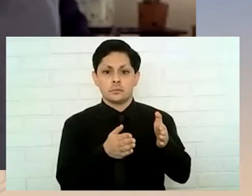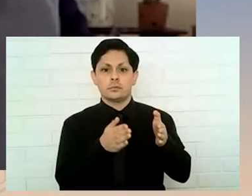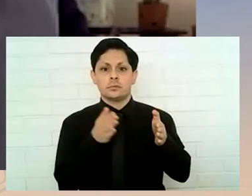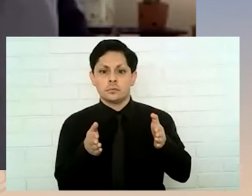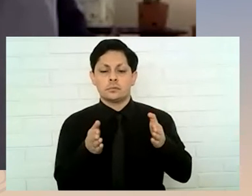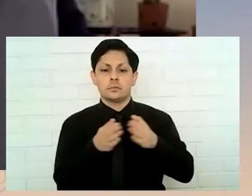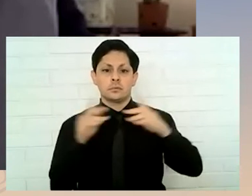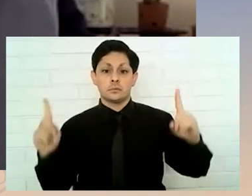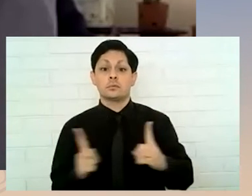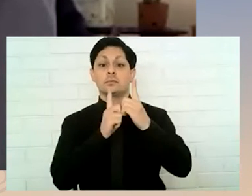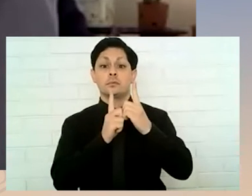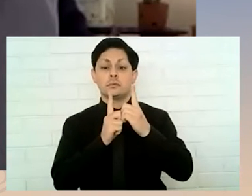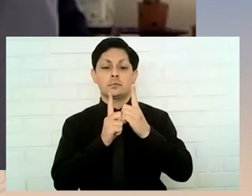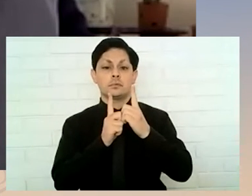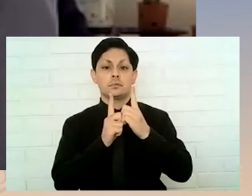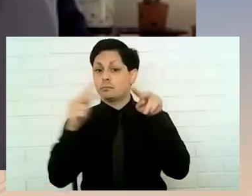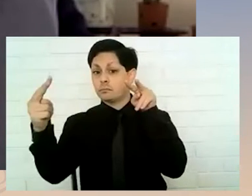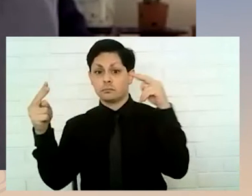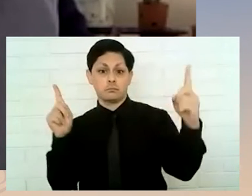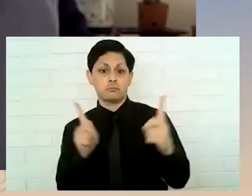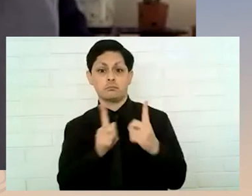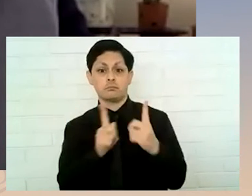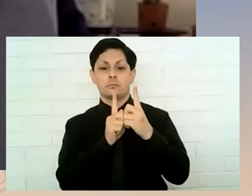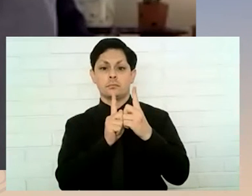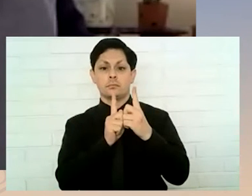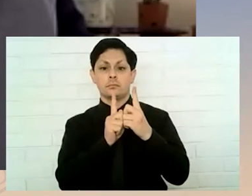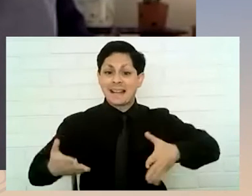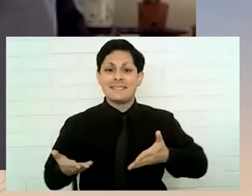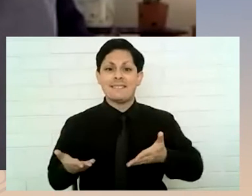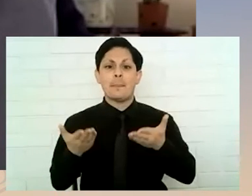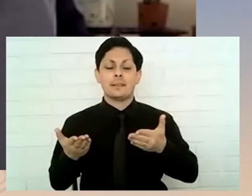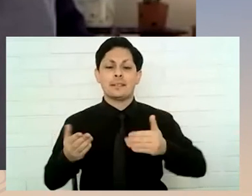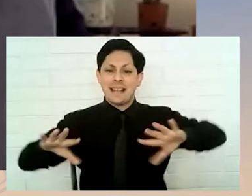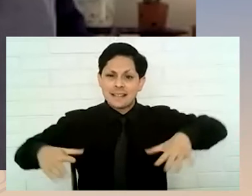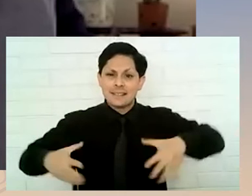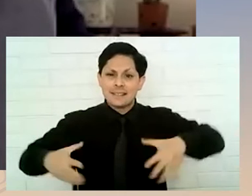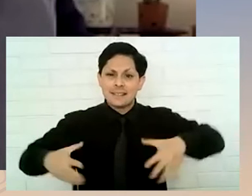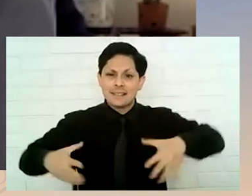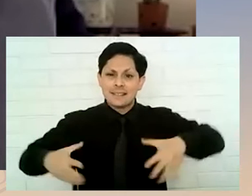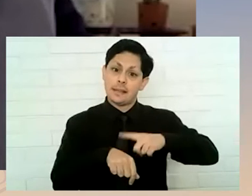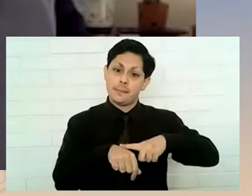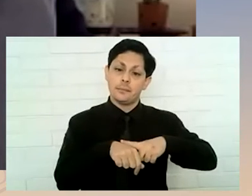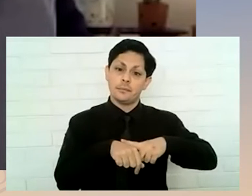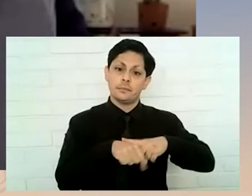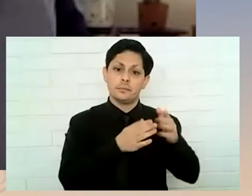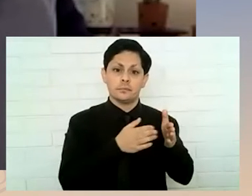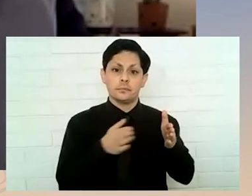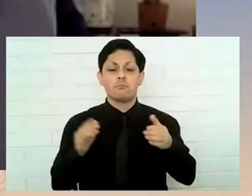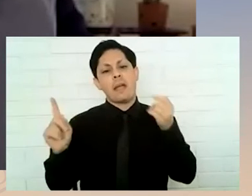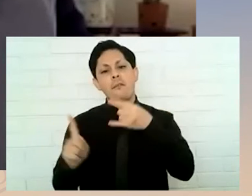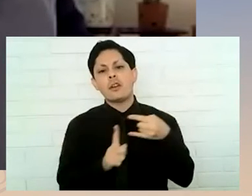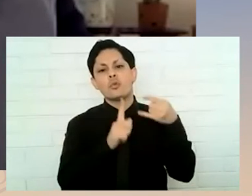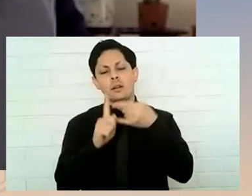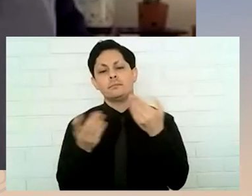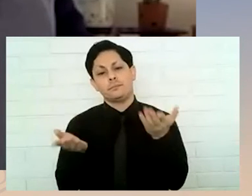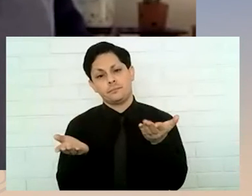en estos encuentros en los que participamos muy activamente. Este último tiempo de manera virtual, dada